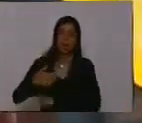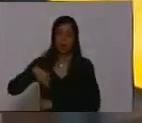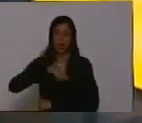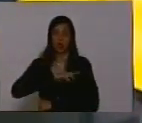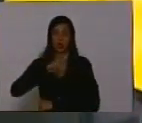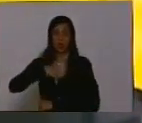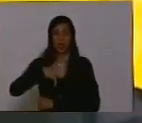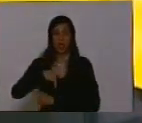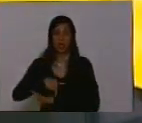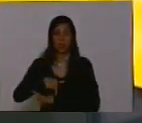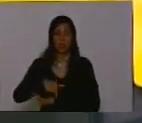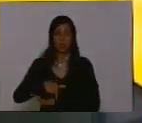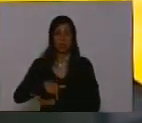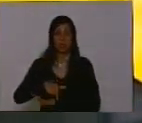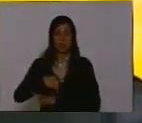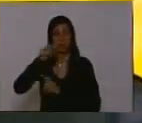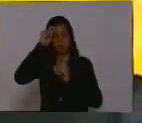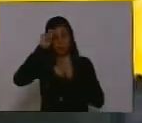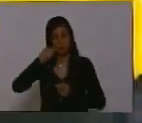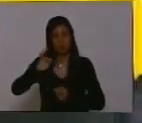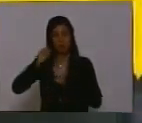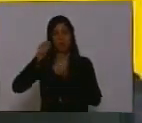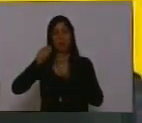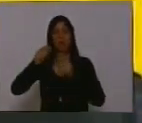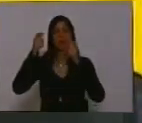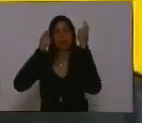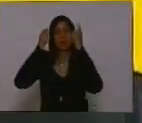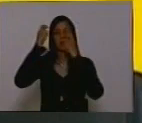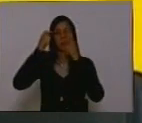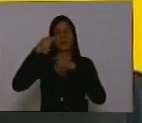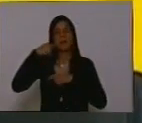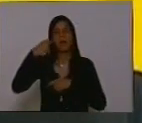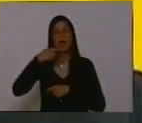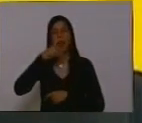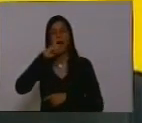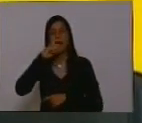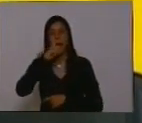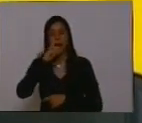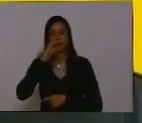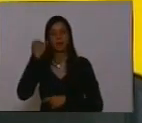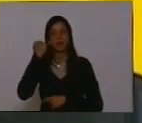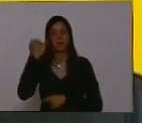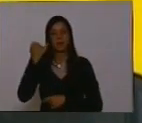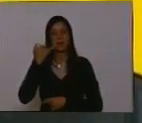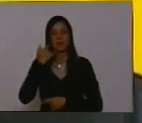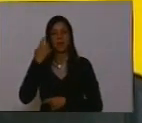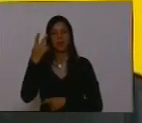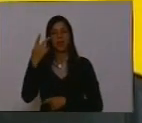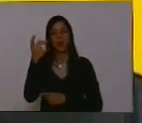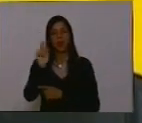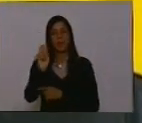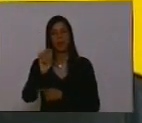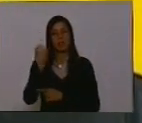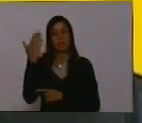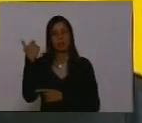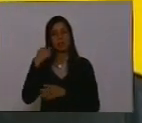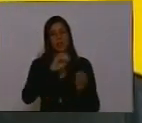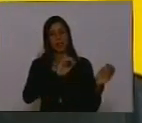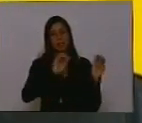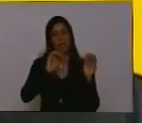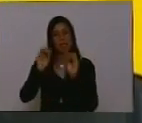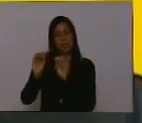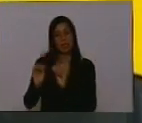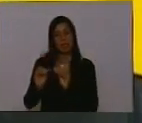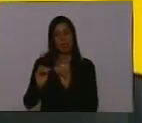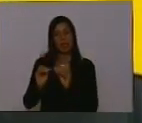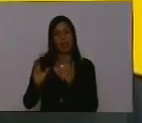aquí también reivindicamos la palabra del comandante Nicolás Maduro cuando hace menos de 2 meses invitaba a la